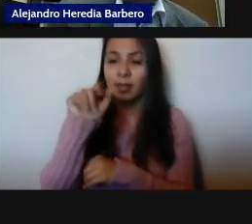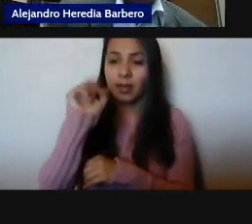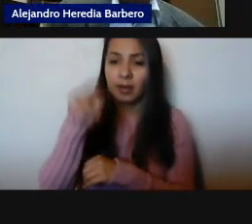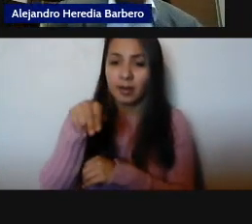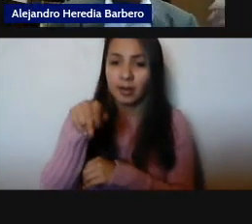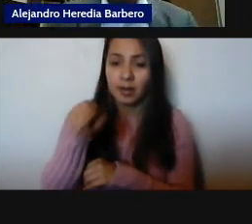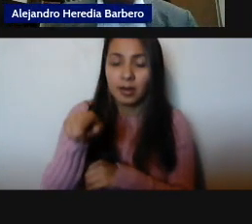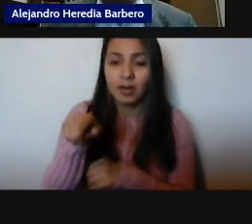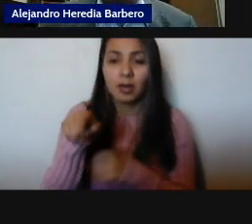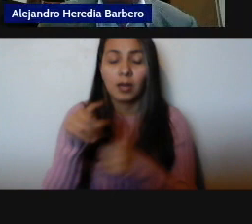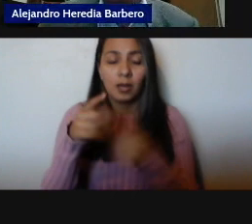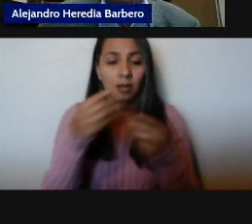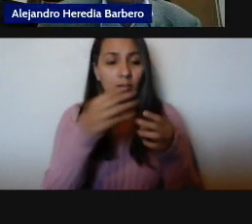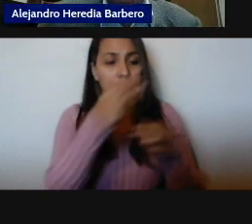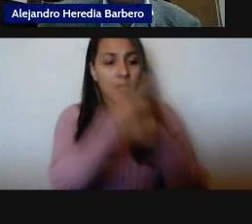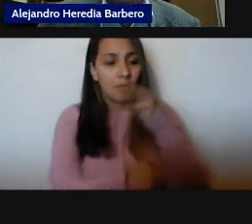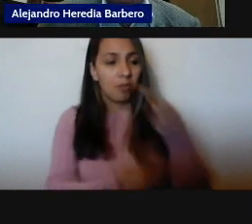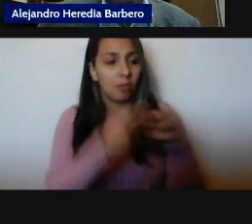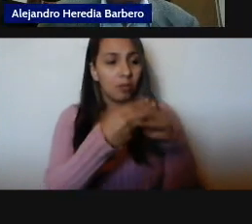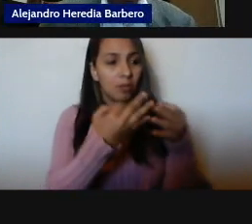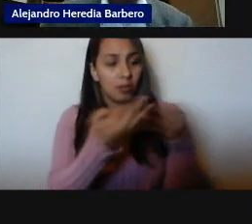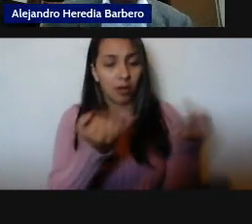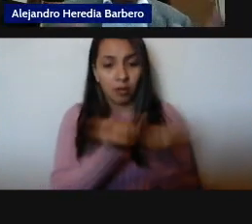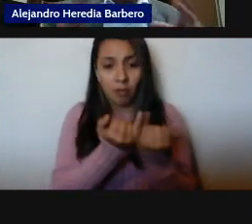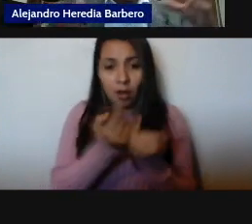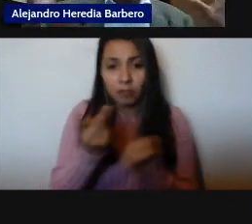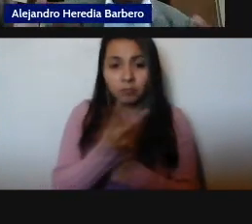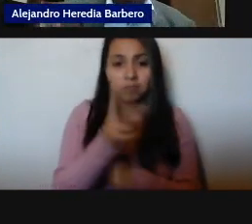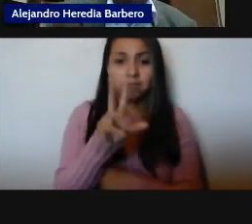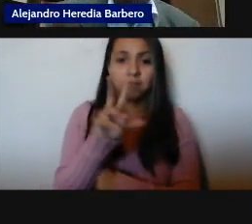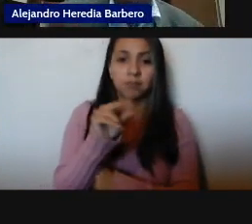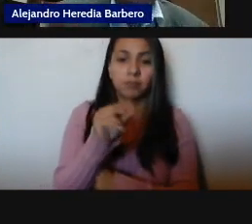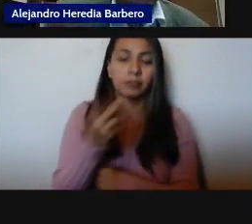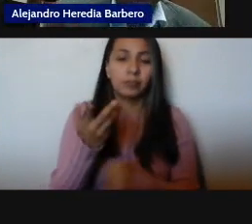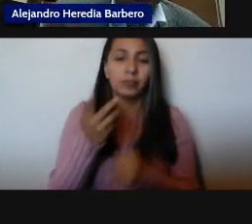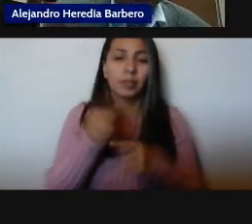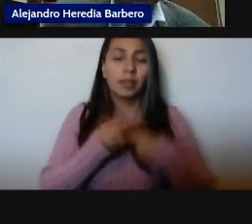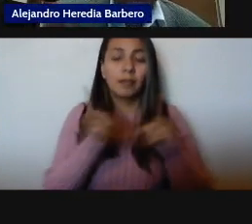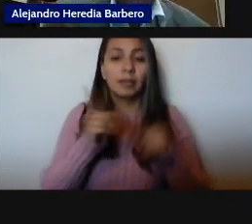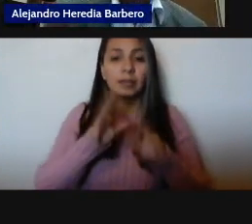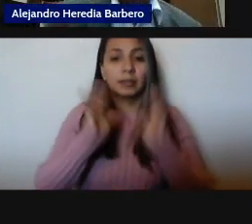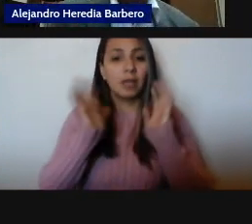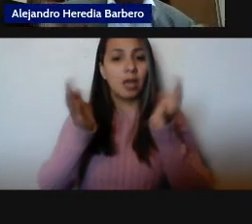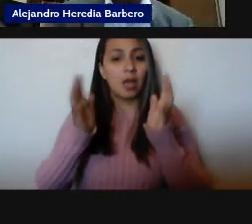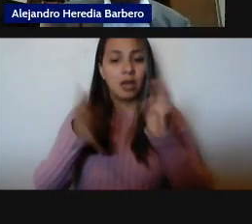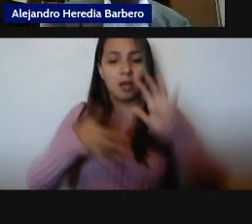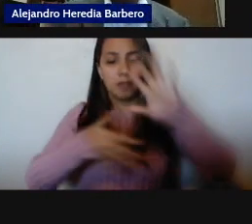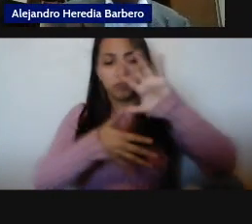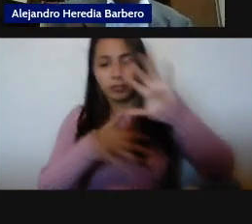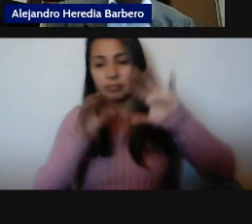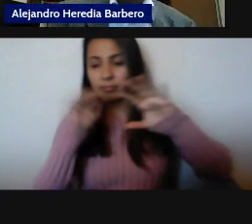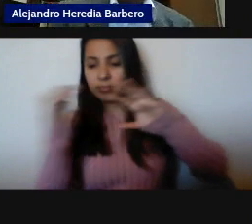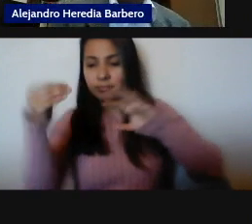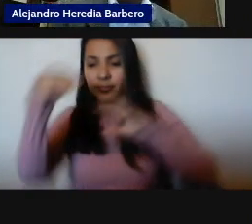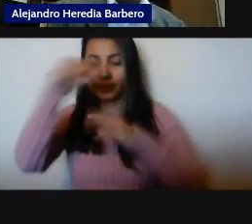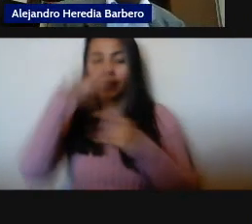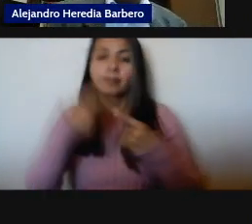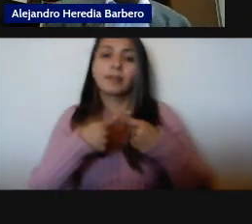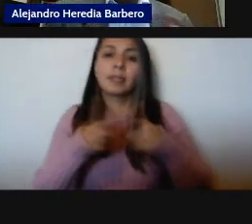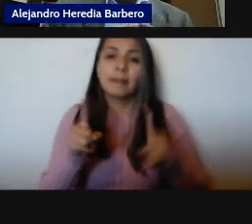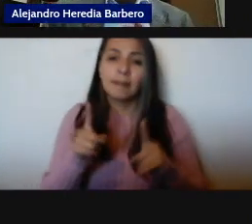el de Titán, que el de la tierra primitiva, que una tierra, por ejemplo, ya con los primeros continentes formados, etcétera, ¿no?